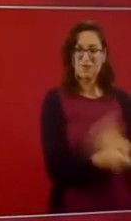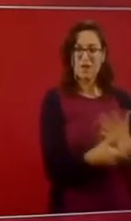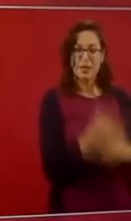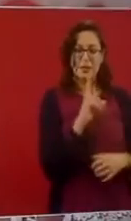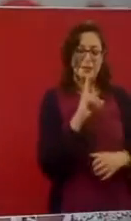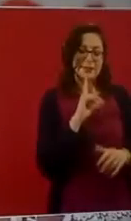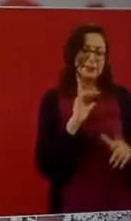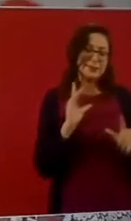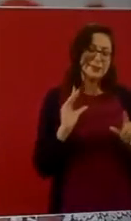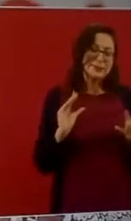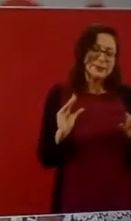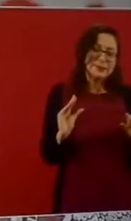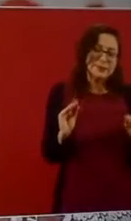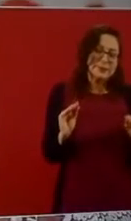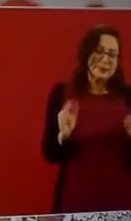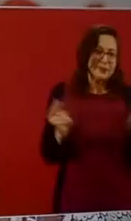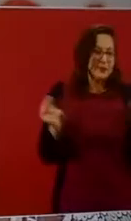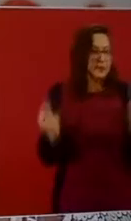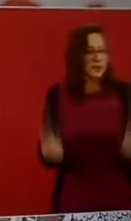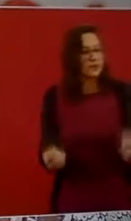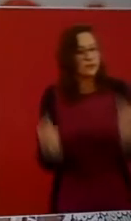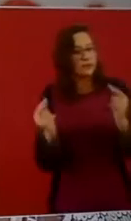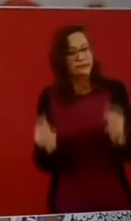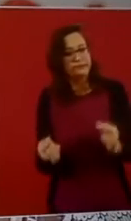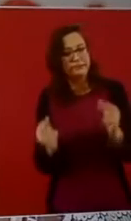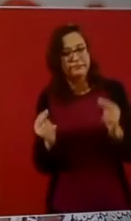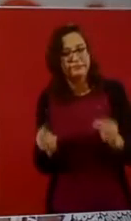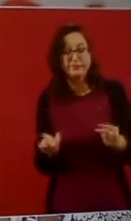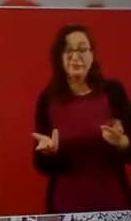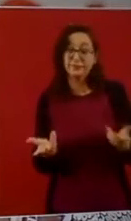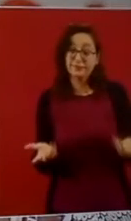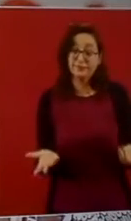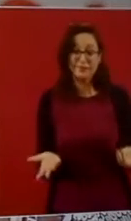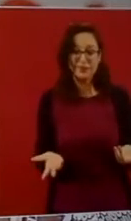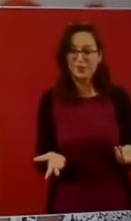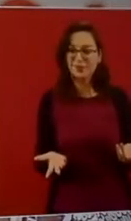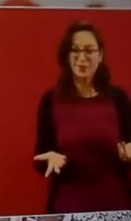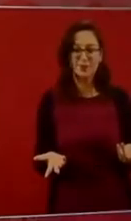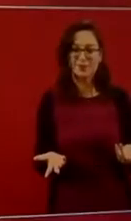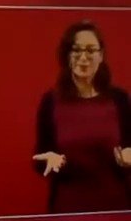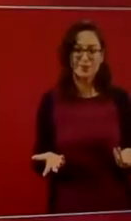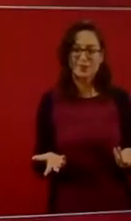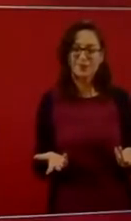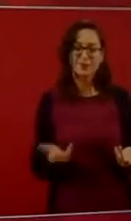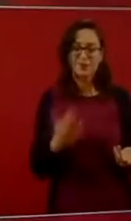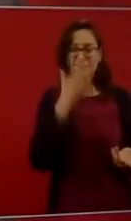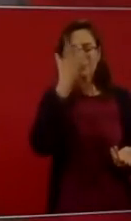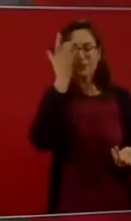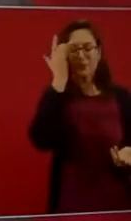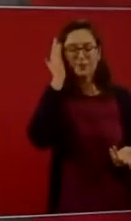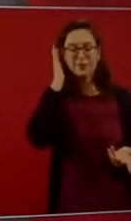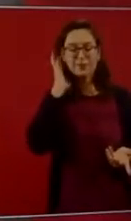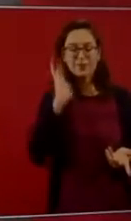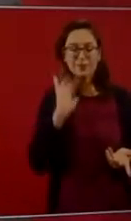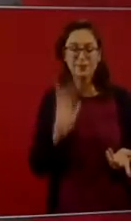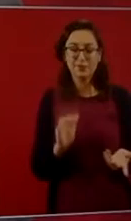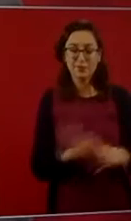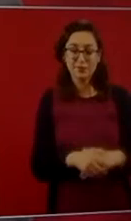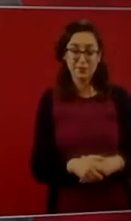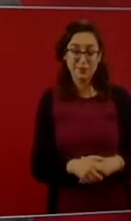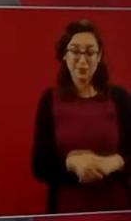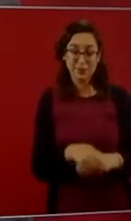amor a la humanidad. Tanto el ISSSTE lamentó la muerte del subdelegado en Michoacán y